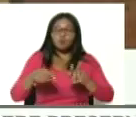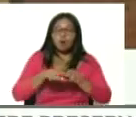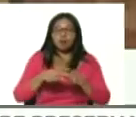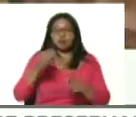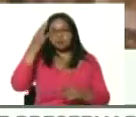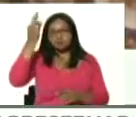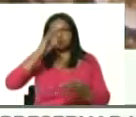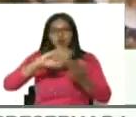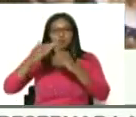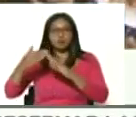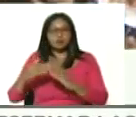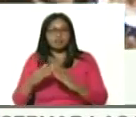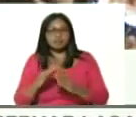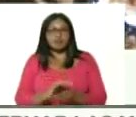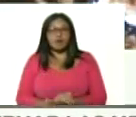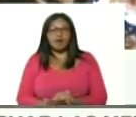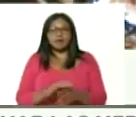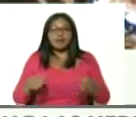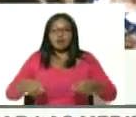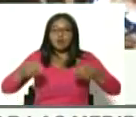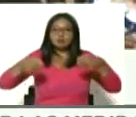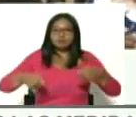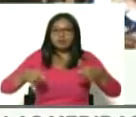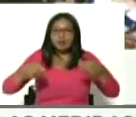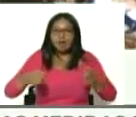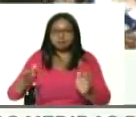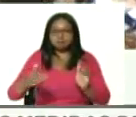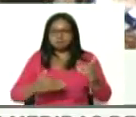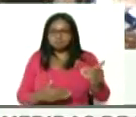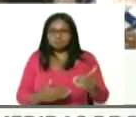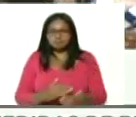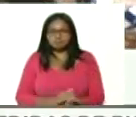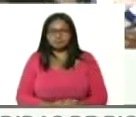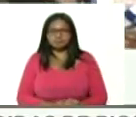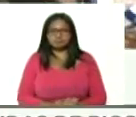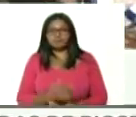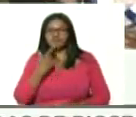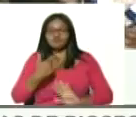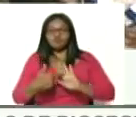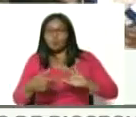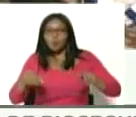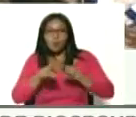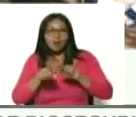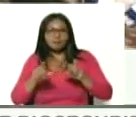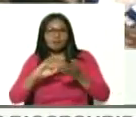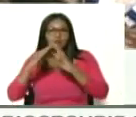Comunal, en los CLAP, que tiene su expresión en las comunas,